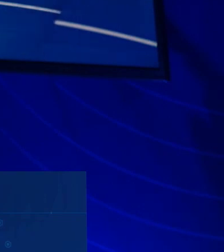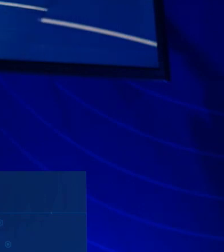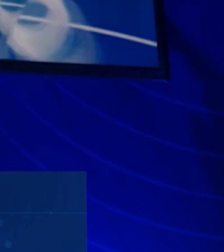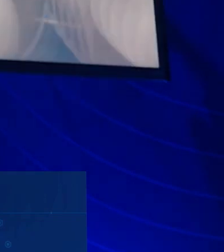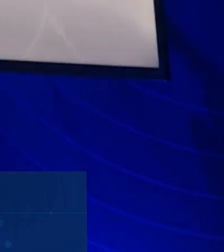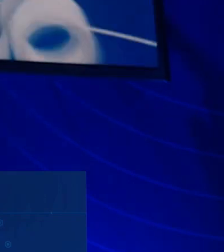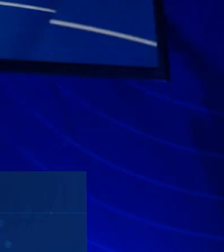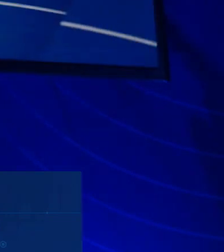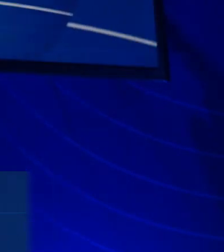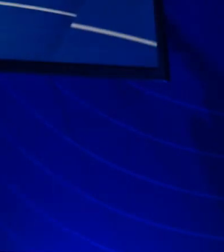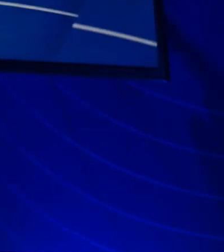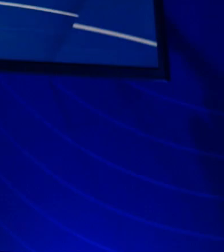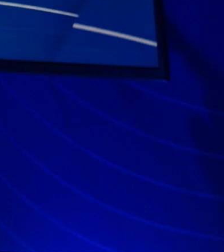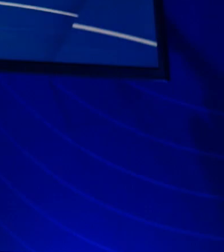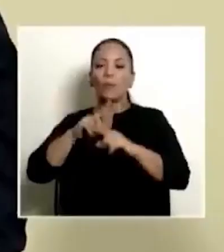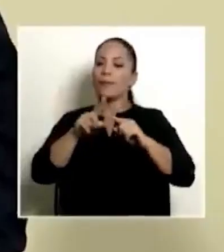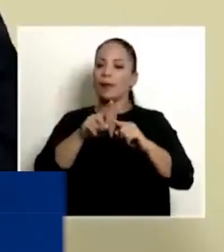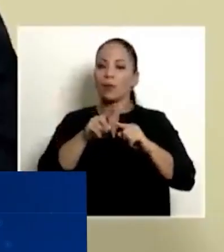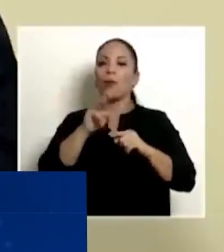país centroamericano.